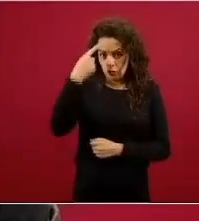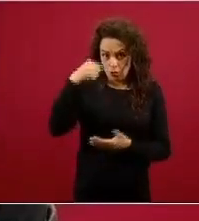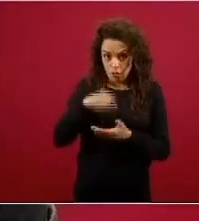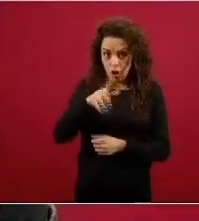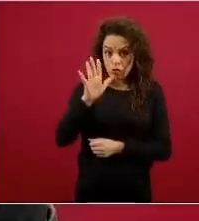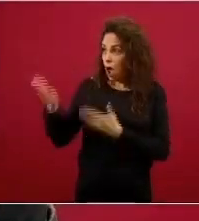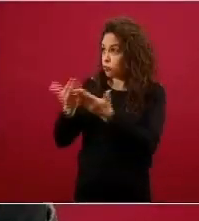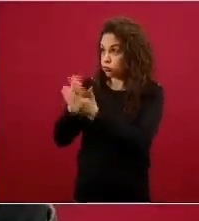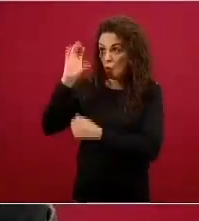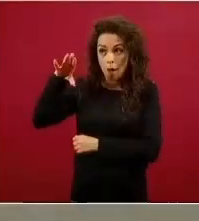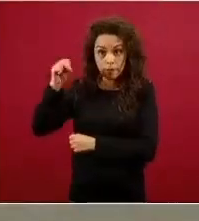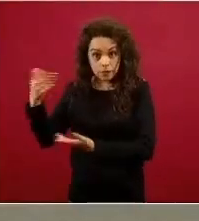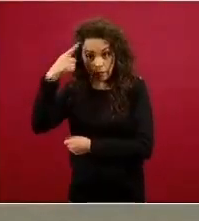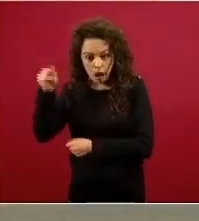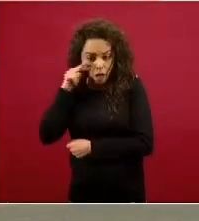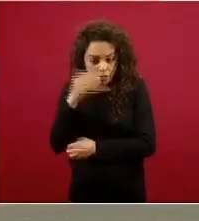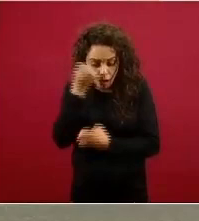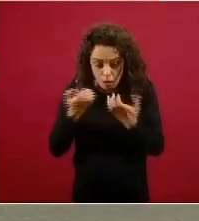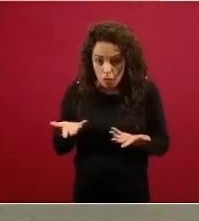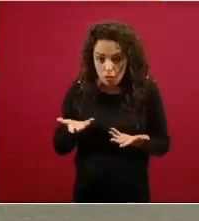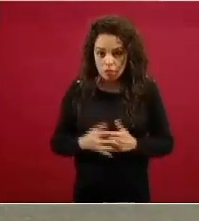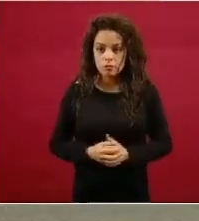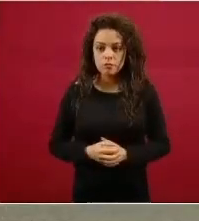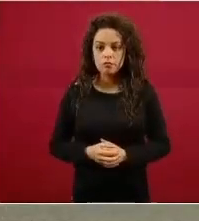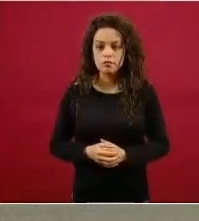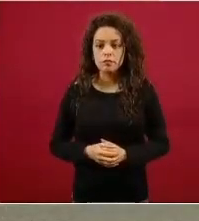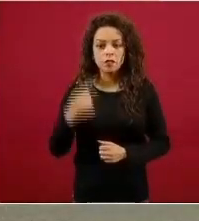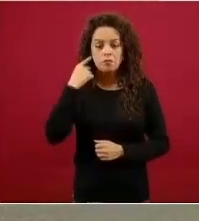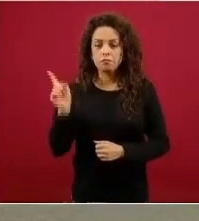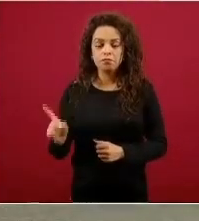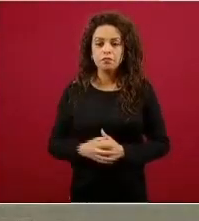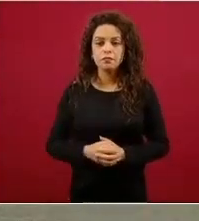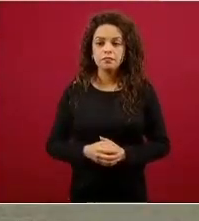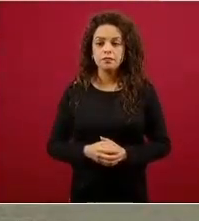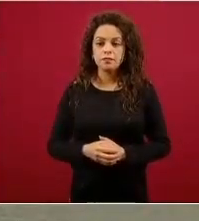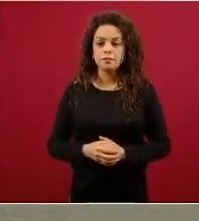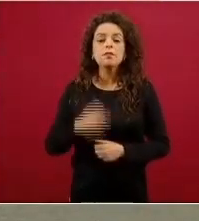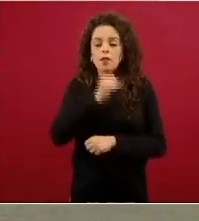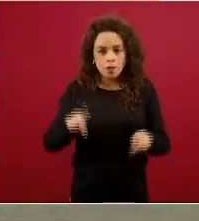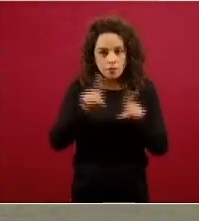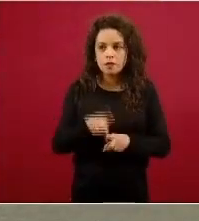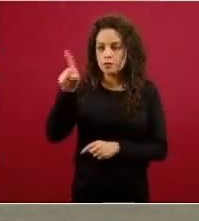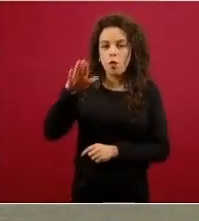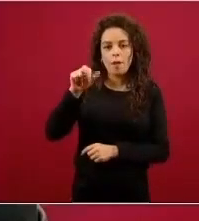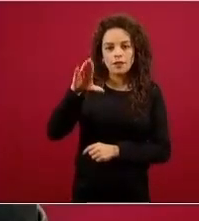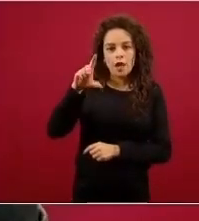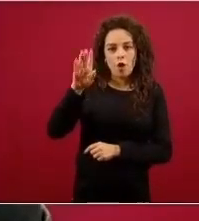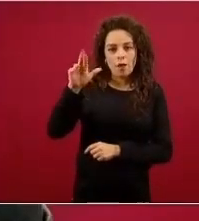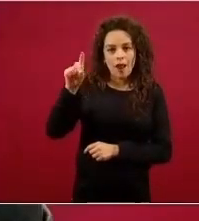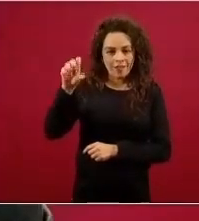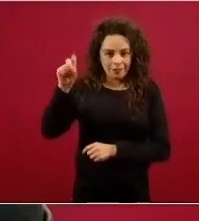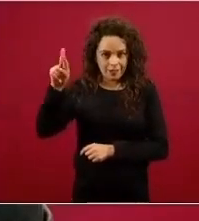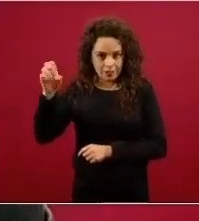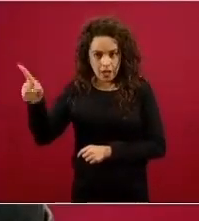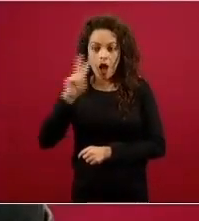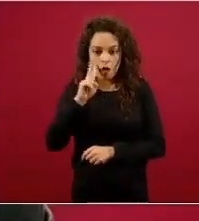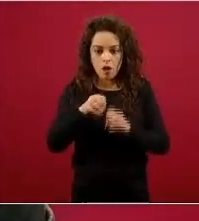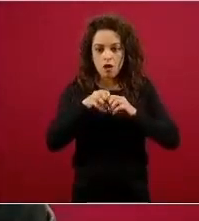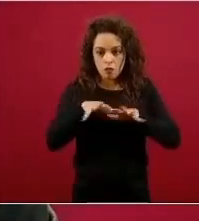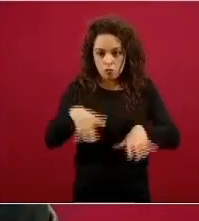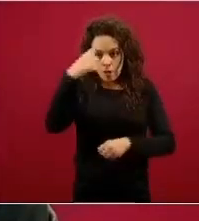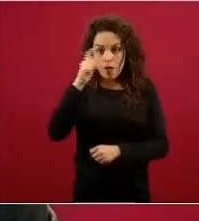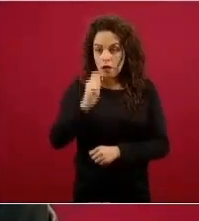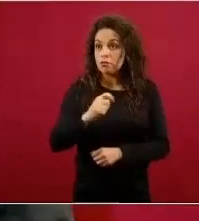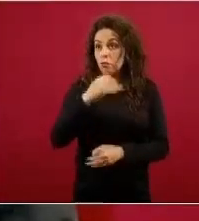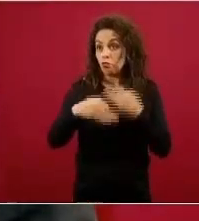Mundial de la Salud. Quizá está. Le vamos a pedir también al canciller Marcelo Ebrard que nos ayude a difundirlo entre el Servicio Exterior Mexicano para